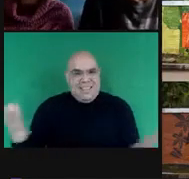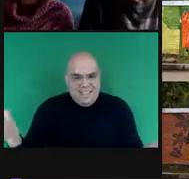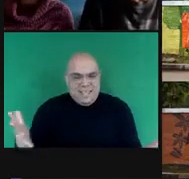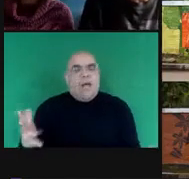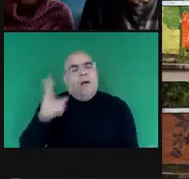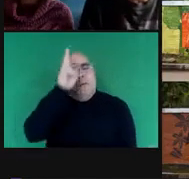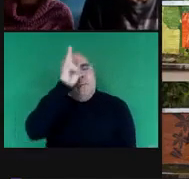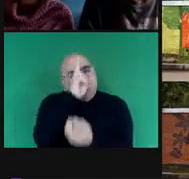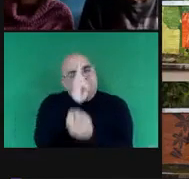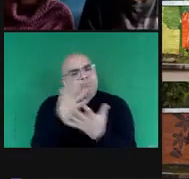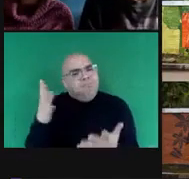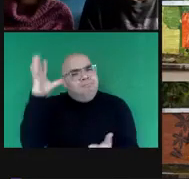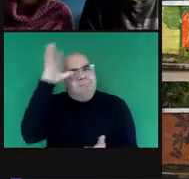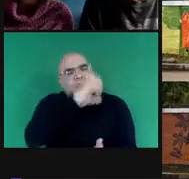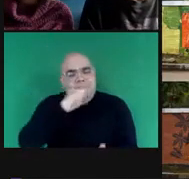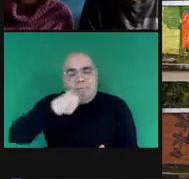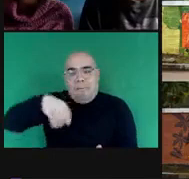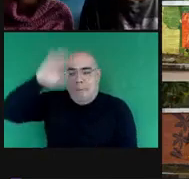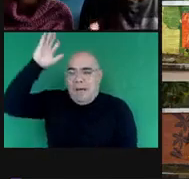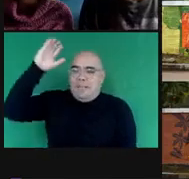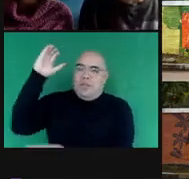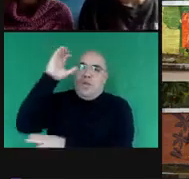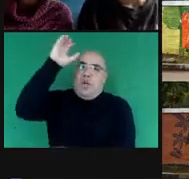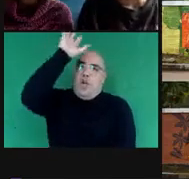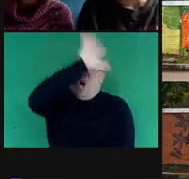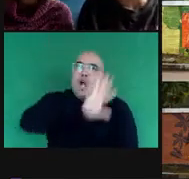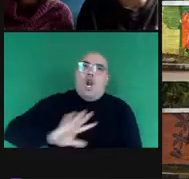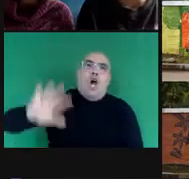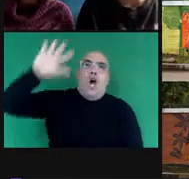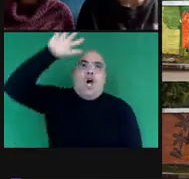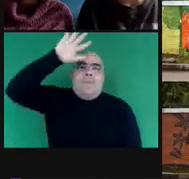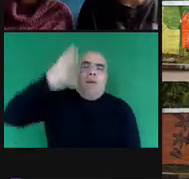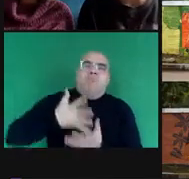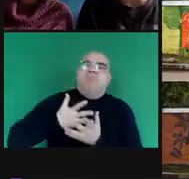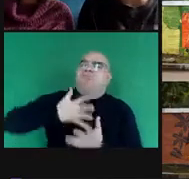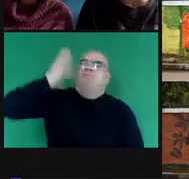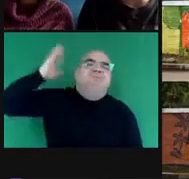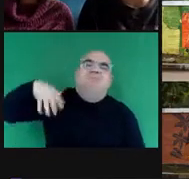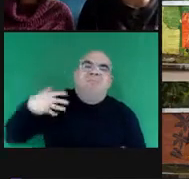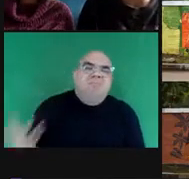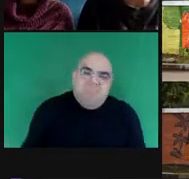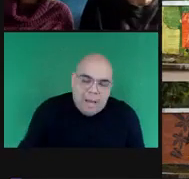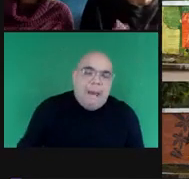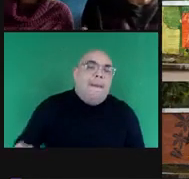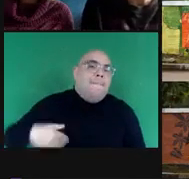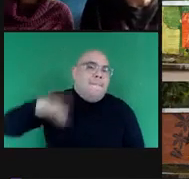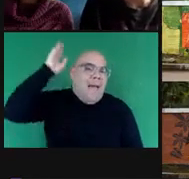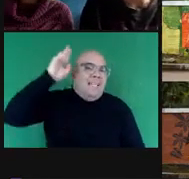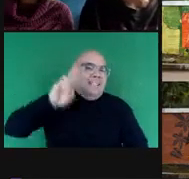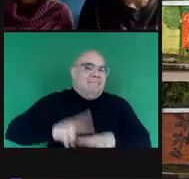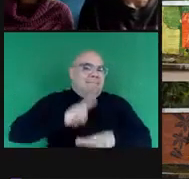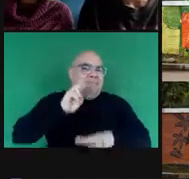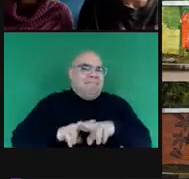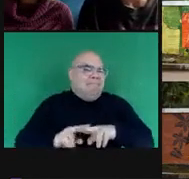es la naturaleza. Todos los territorios tan ricos en